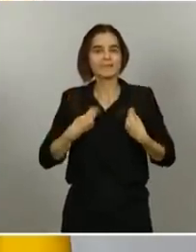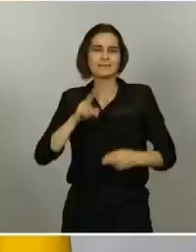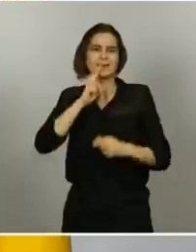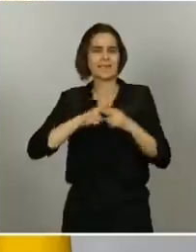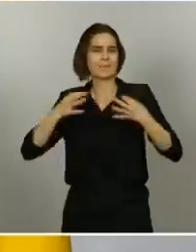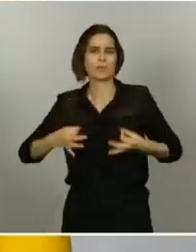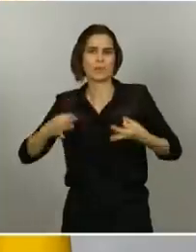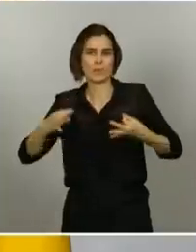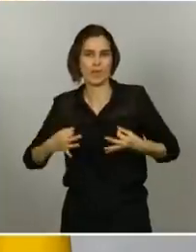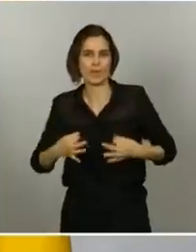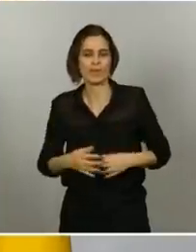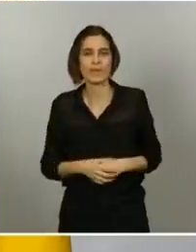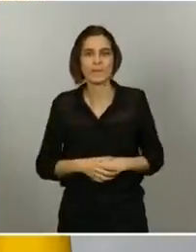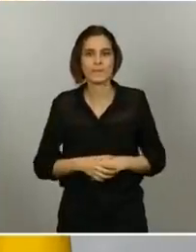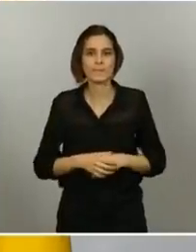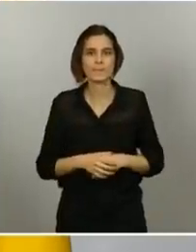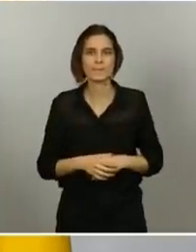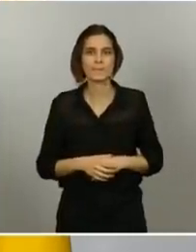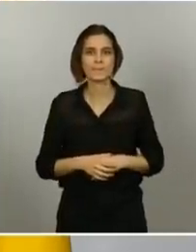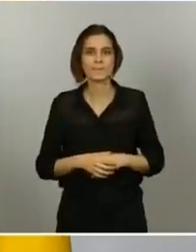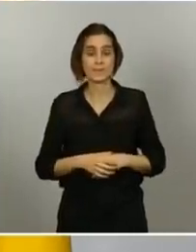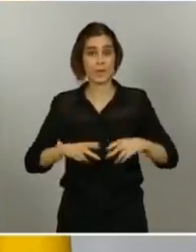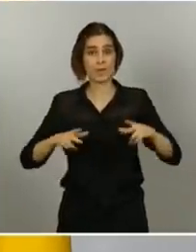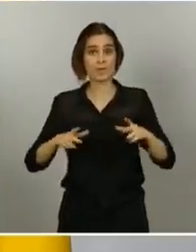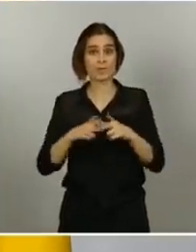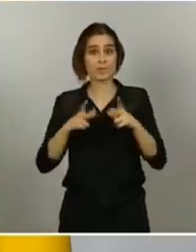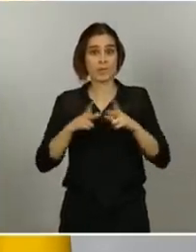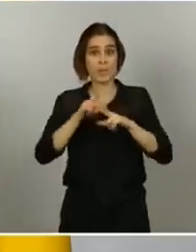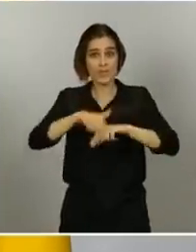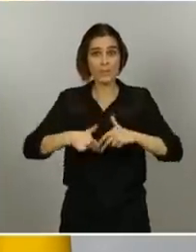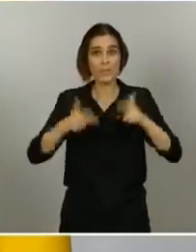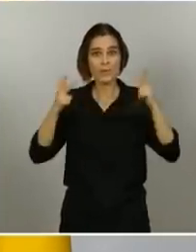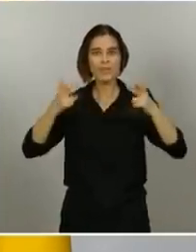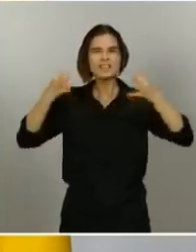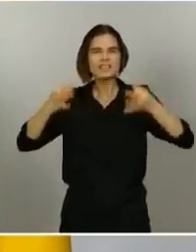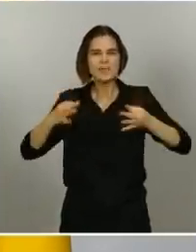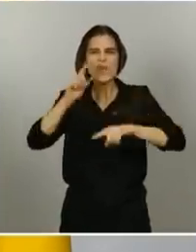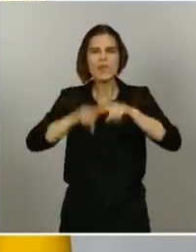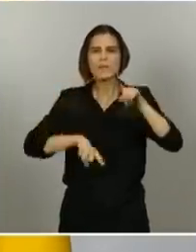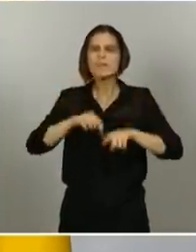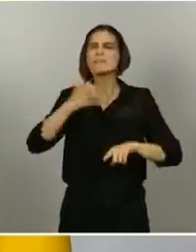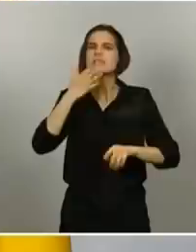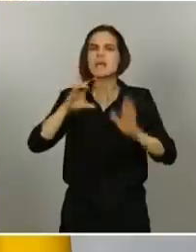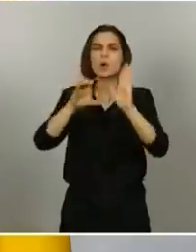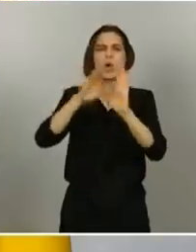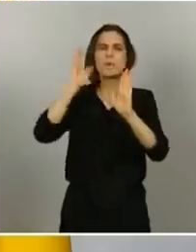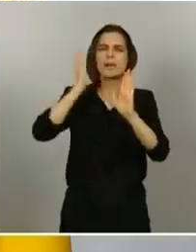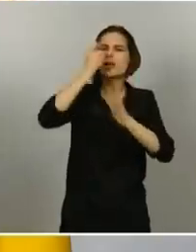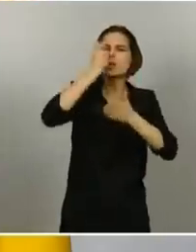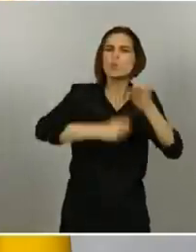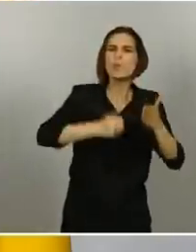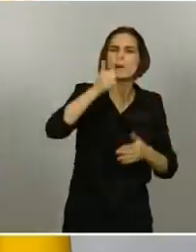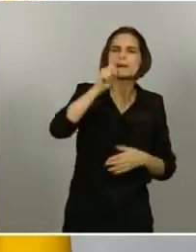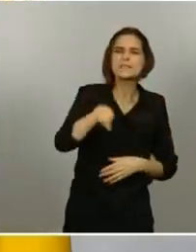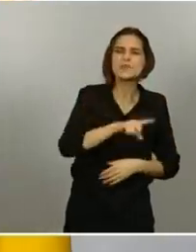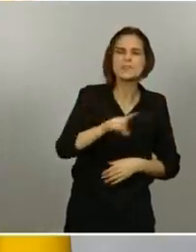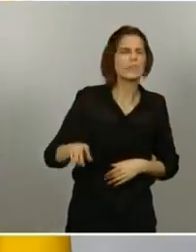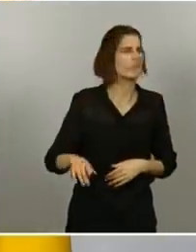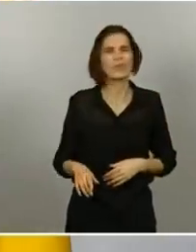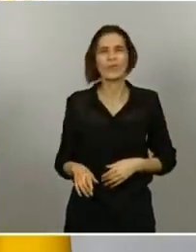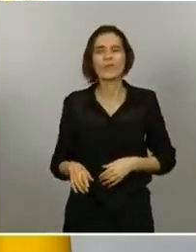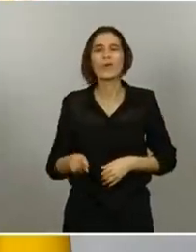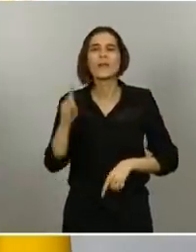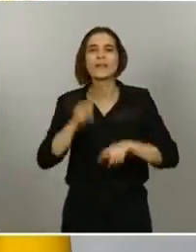de unha sociedade democrática non teña que ver con a dureza de seu código penal teña que ver con que a xente tenga unhos mínimos niveis de seguridade